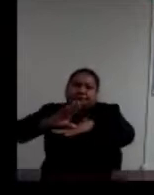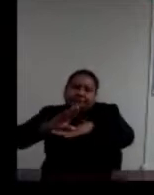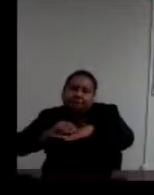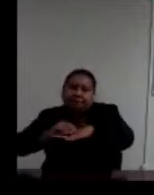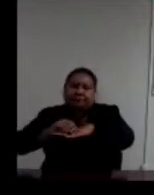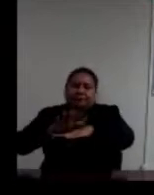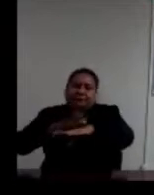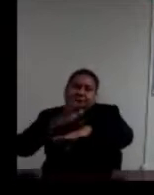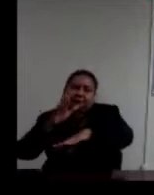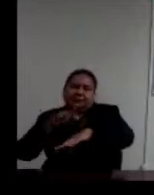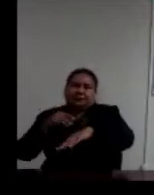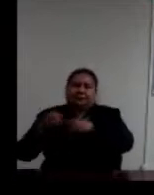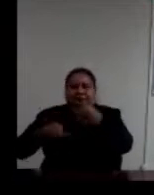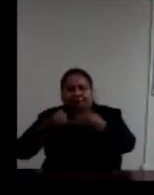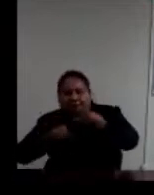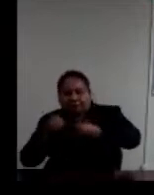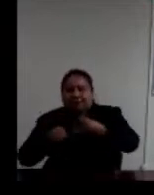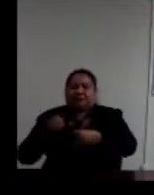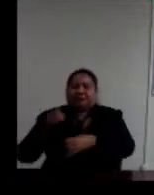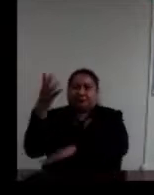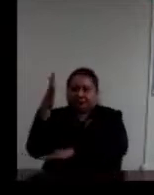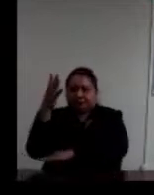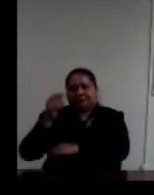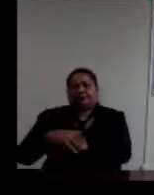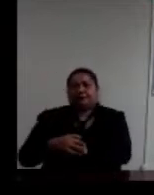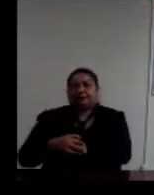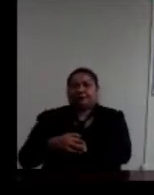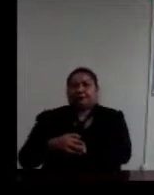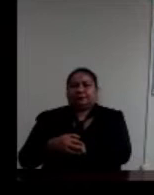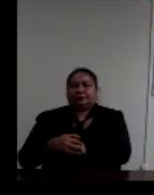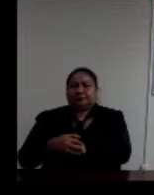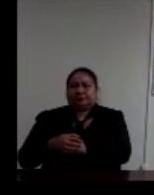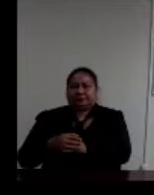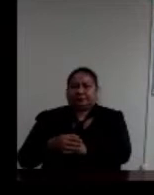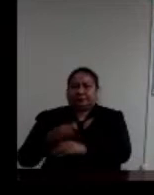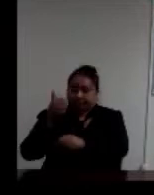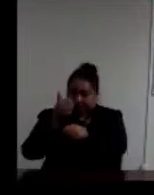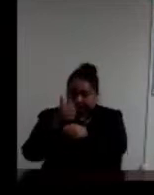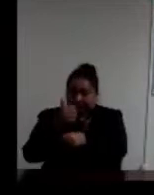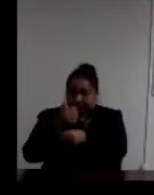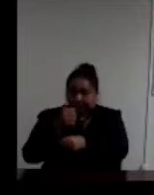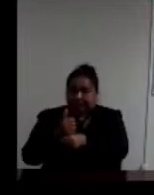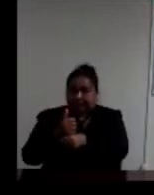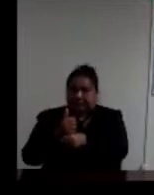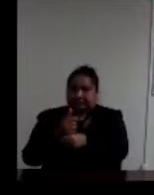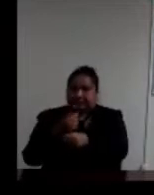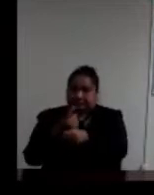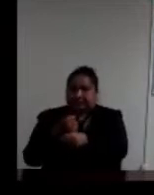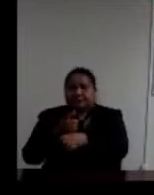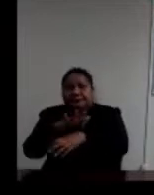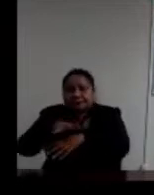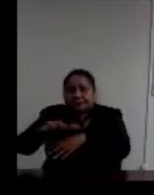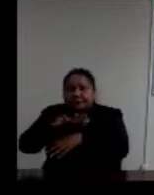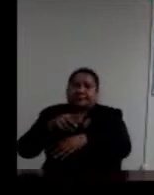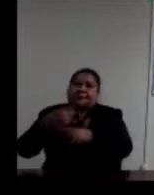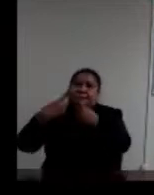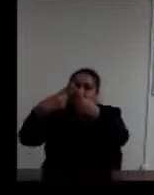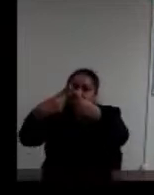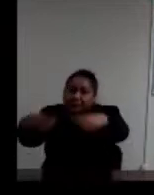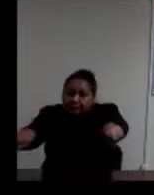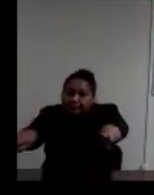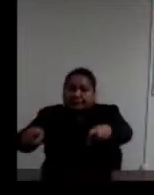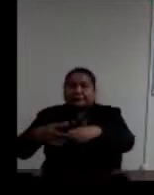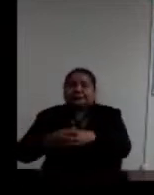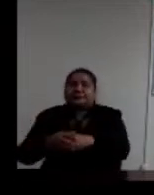poco más el ambiente del juego. Ingresamos a la cuestión de primaria y el ambiente ya es estructurado. Es